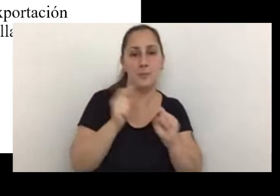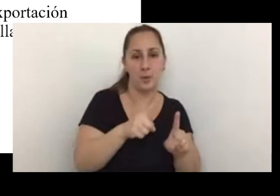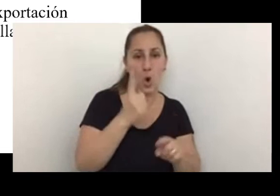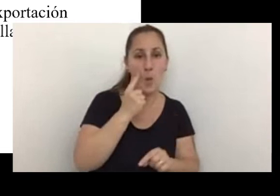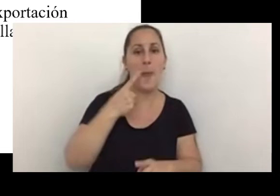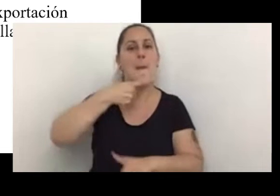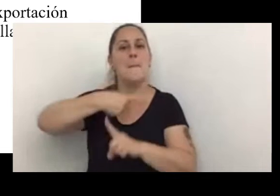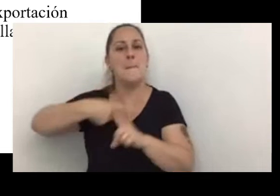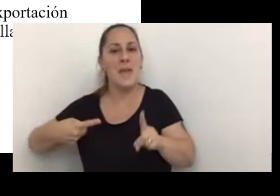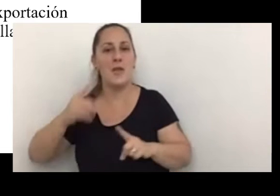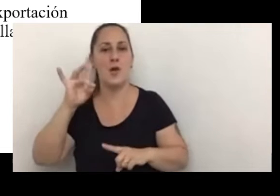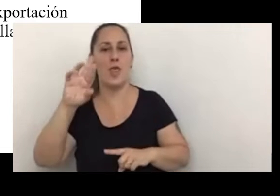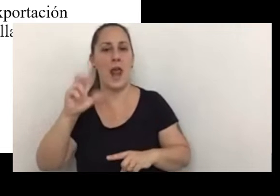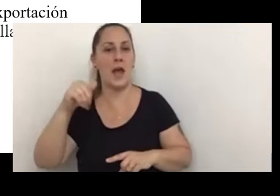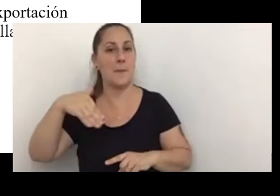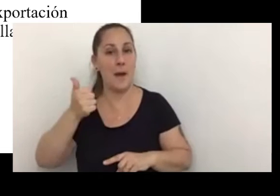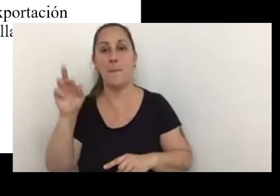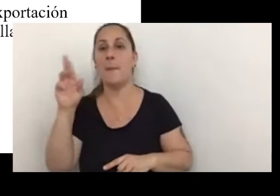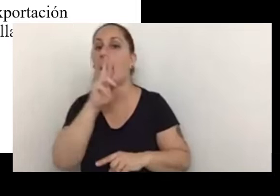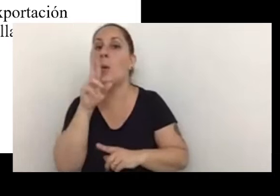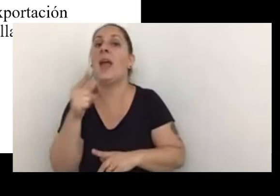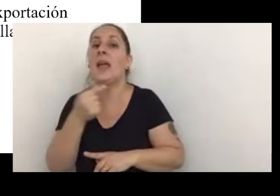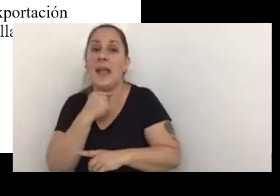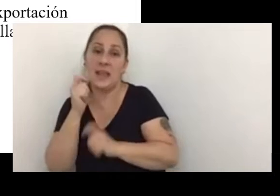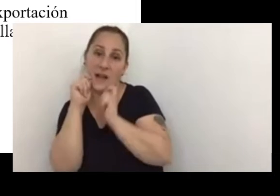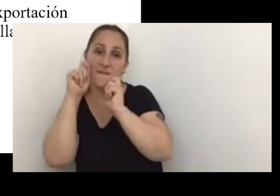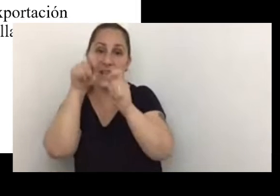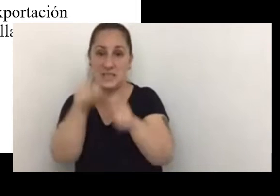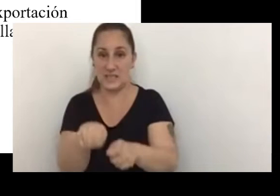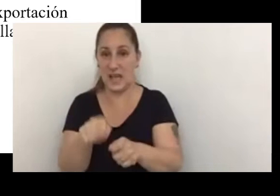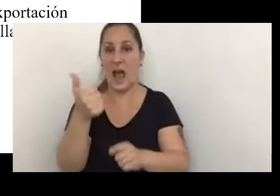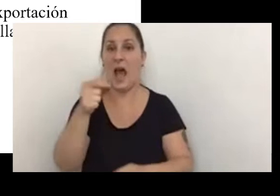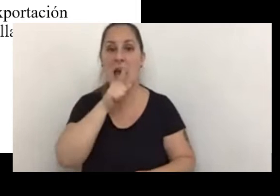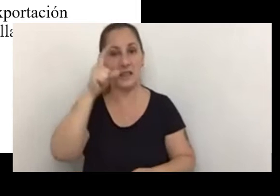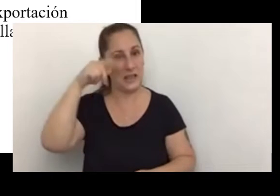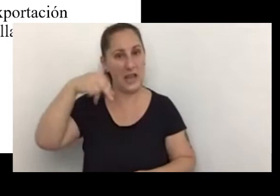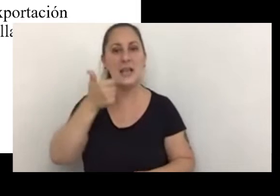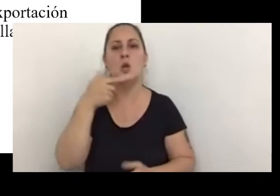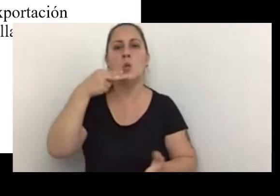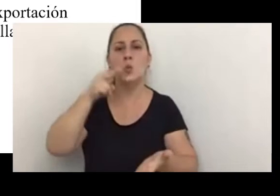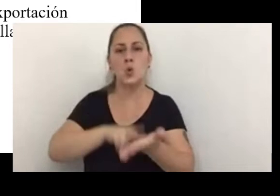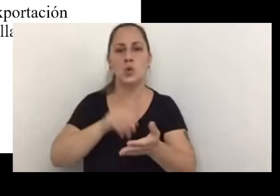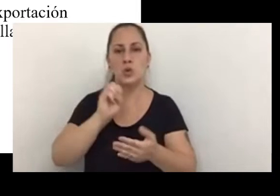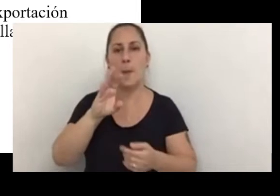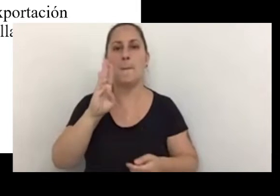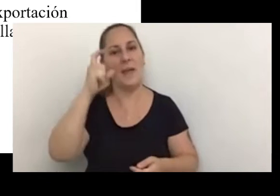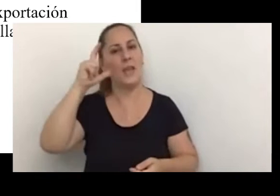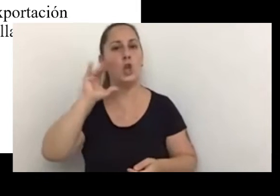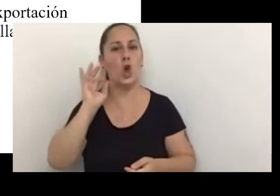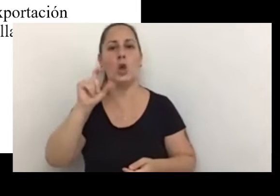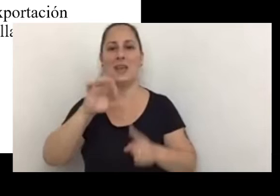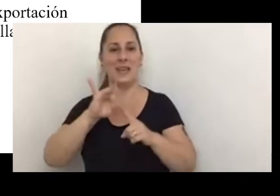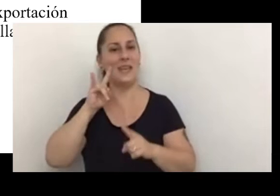para mujeres que quisieran visitar Atenas. Este impuesto era llamado mendoitekion.